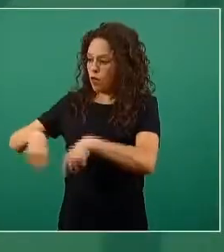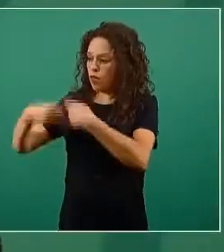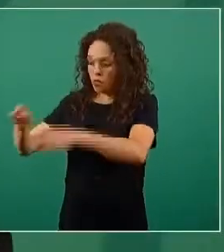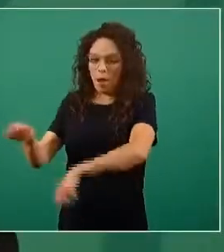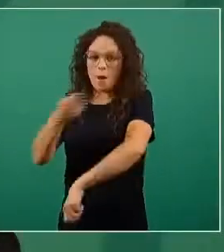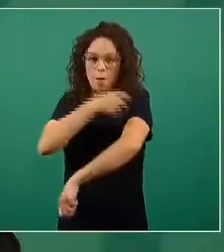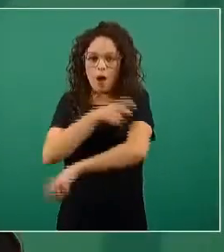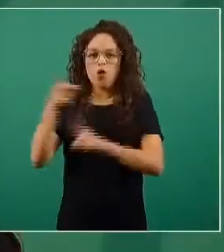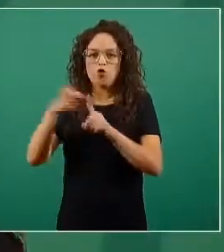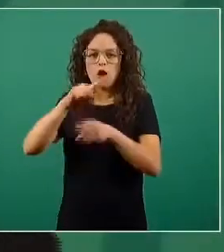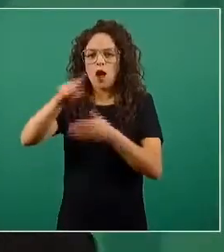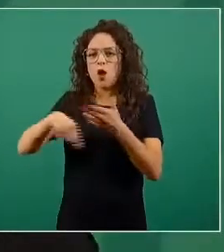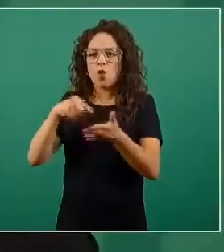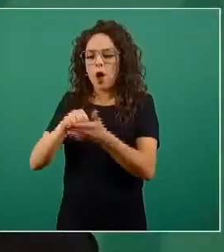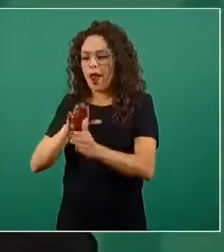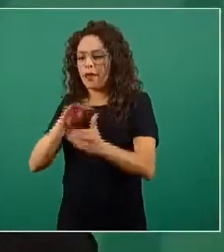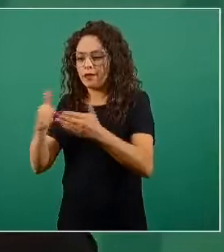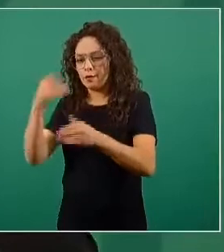específicos.